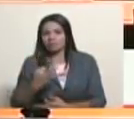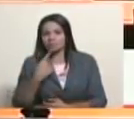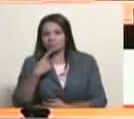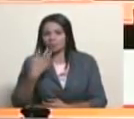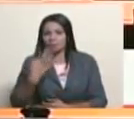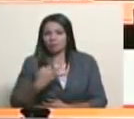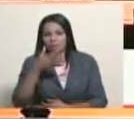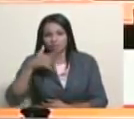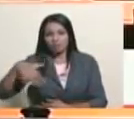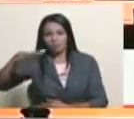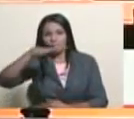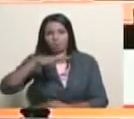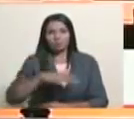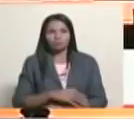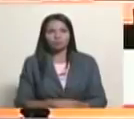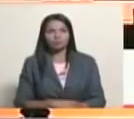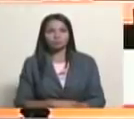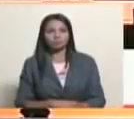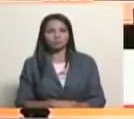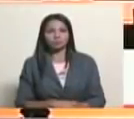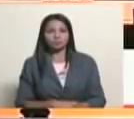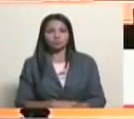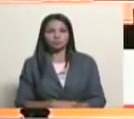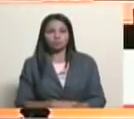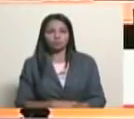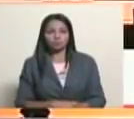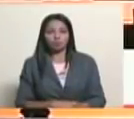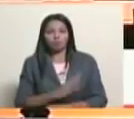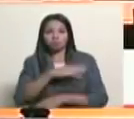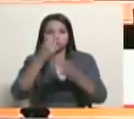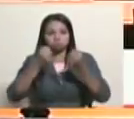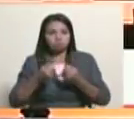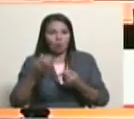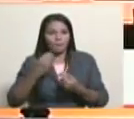al pueblo. Con una gran fuerza,